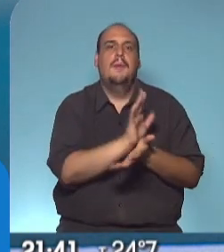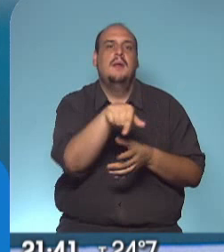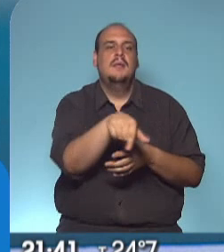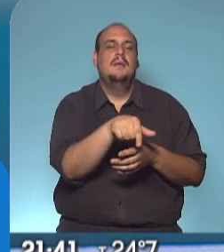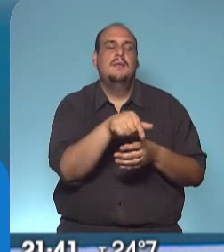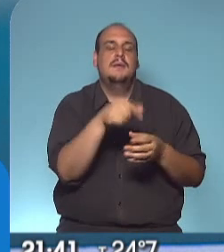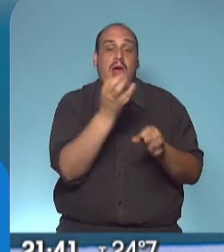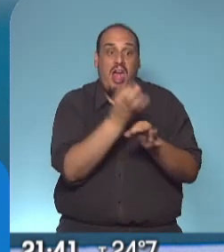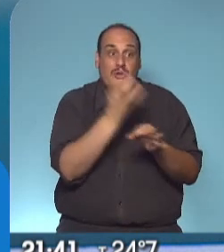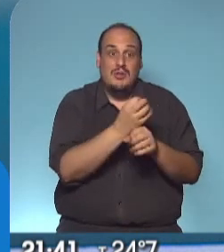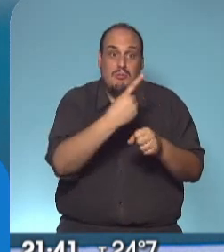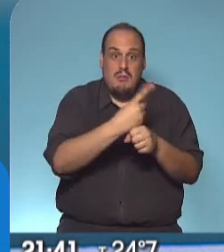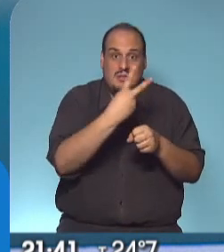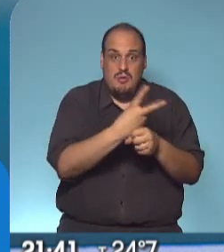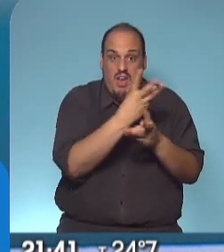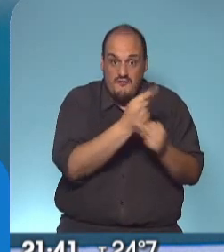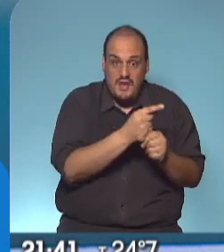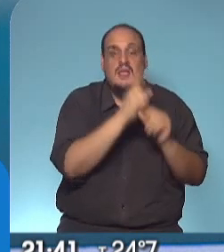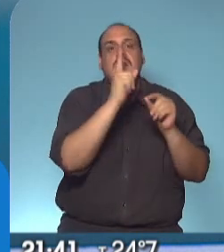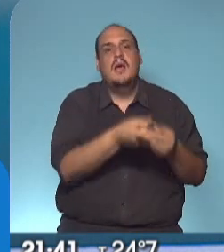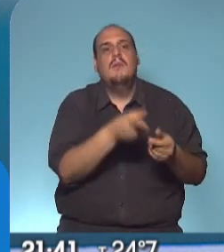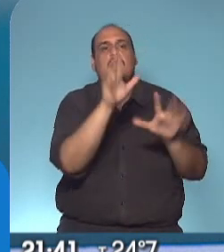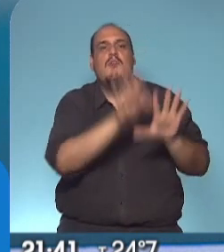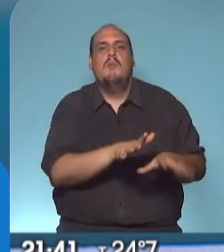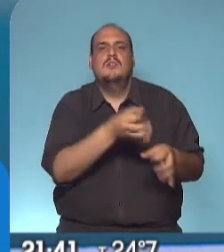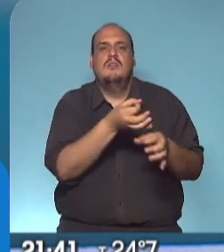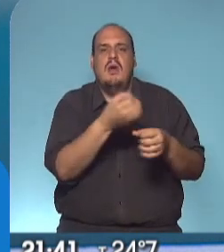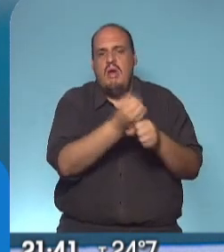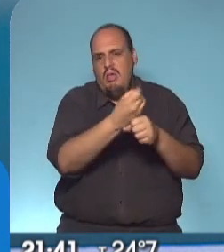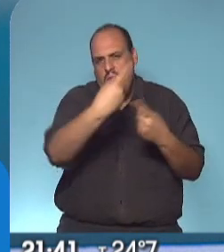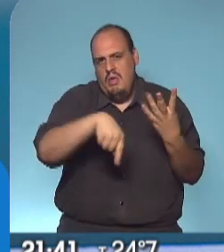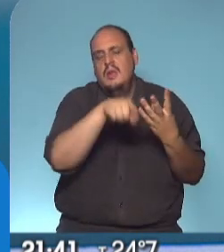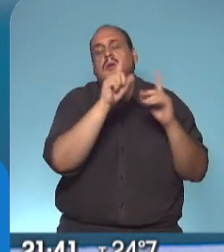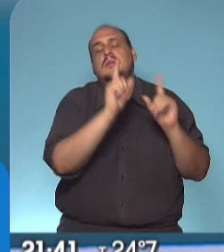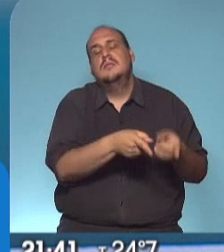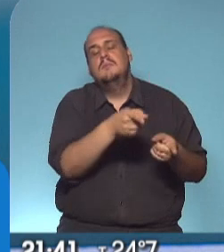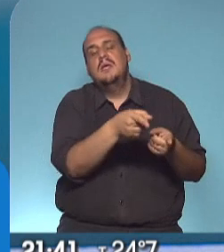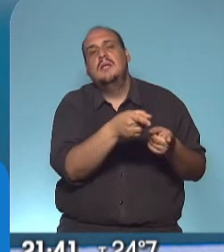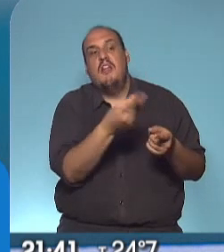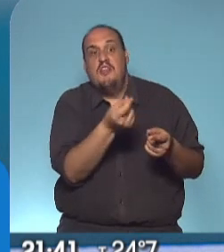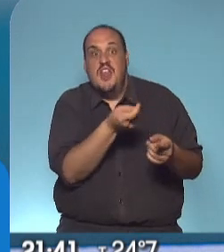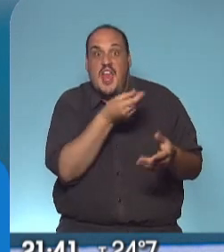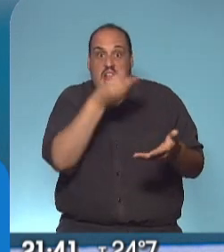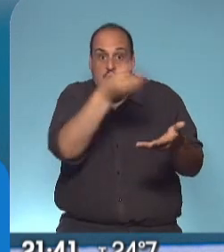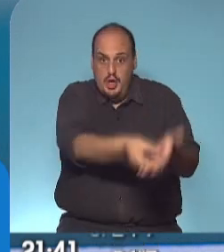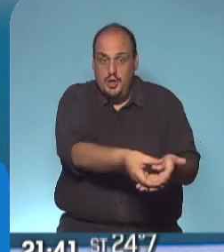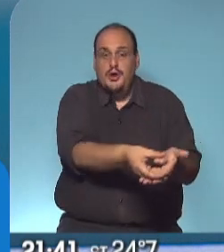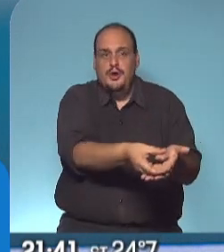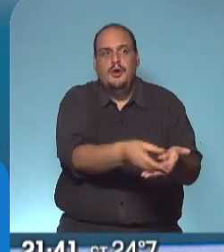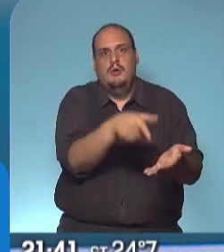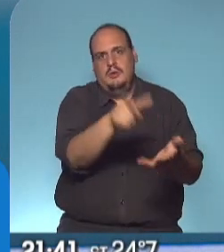educativa, formación de oficios, pero además un dinero a cambio de eso que, por supuesto, es